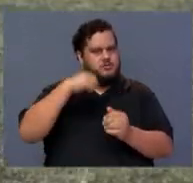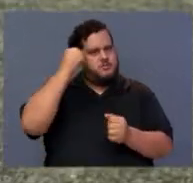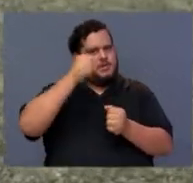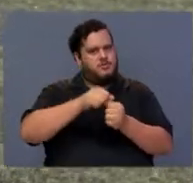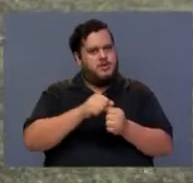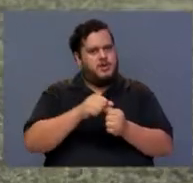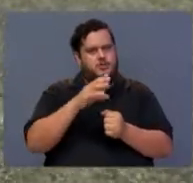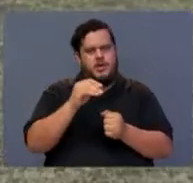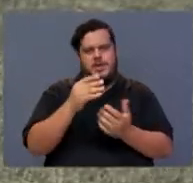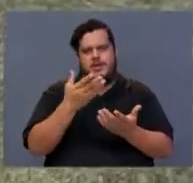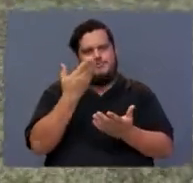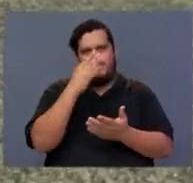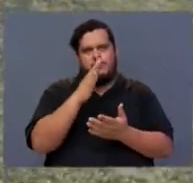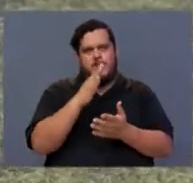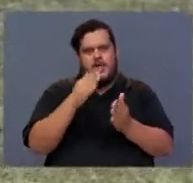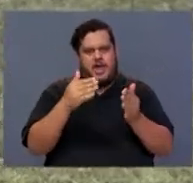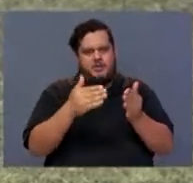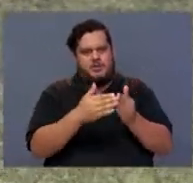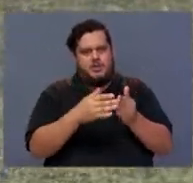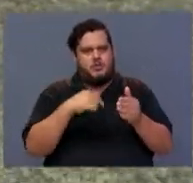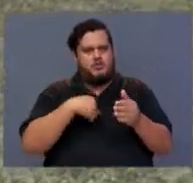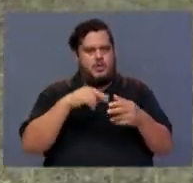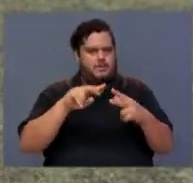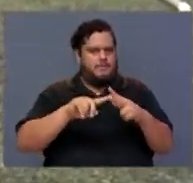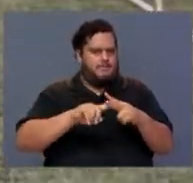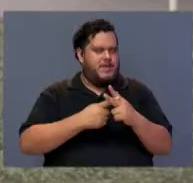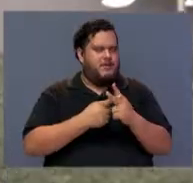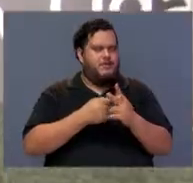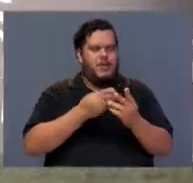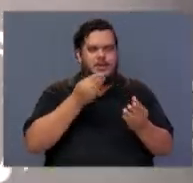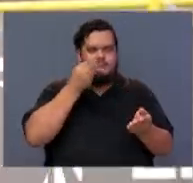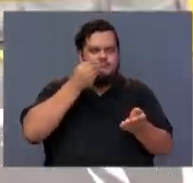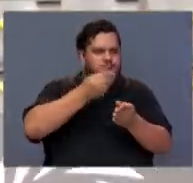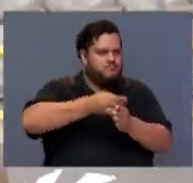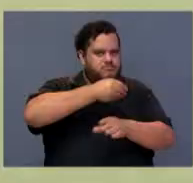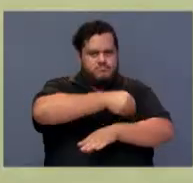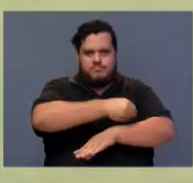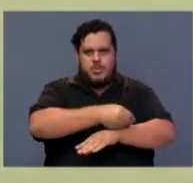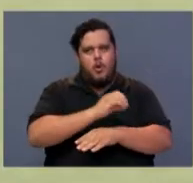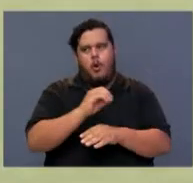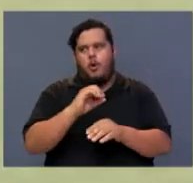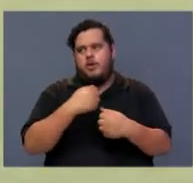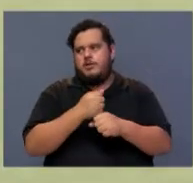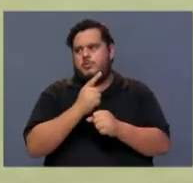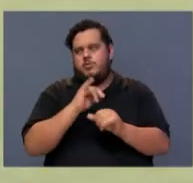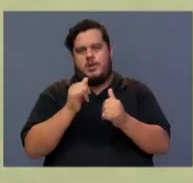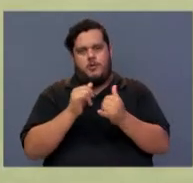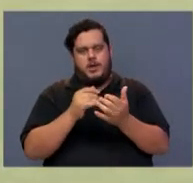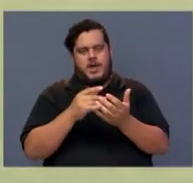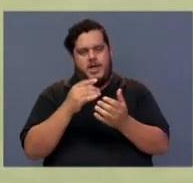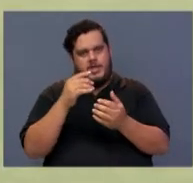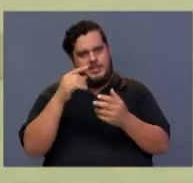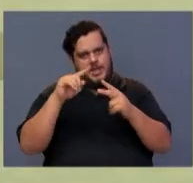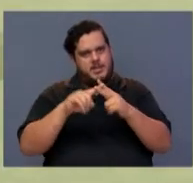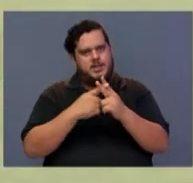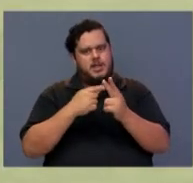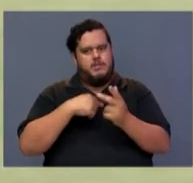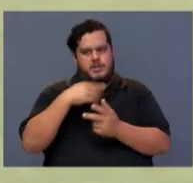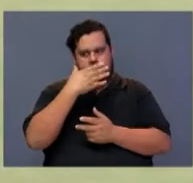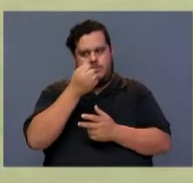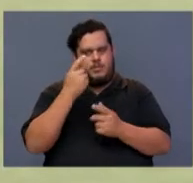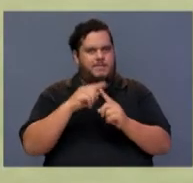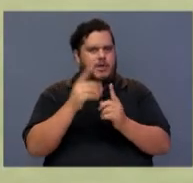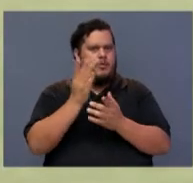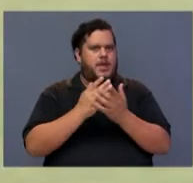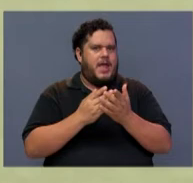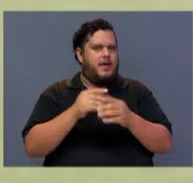y no sé, hay un tiro de esquina y empiezo a darle esos a los tatuajes. Porque tal vez cuando, no sé, hicimos una jugada de inicio, entonces se me olvida en el momento. Pero en